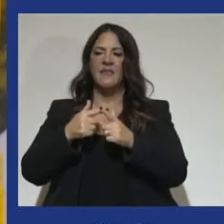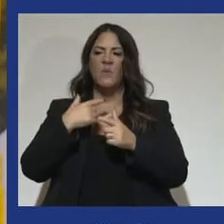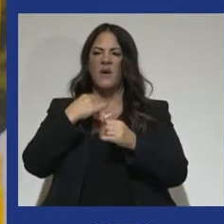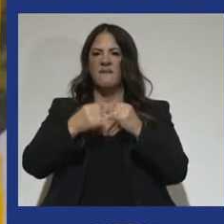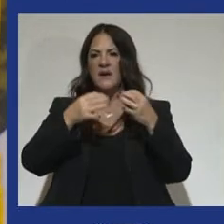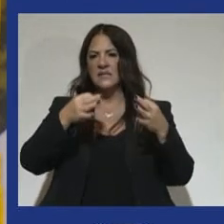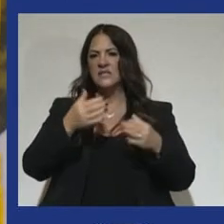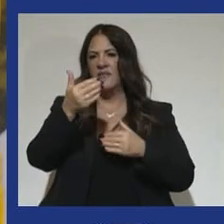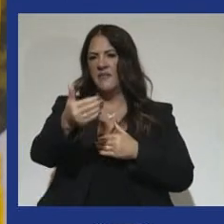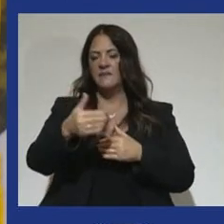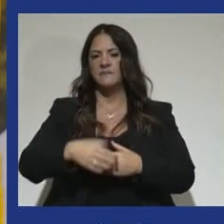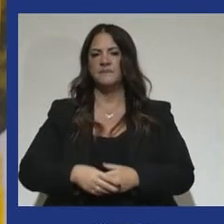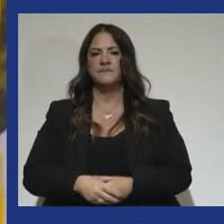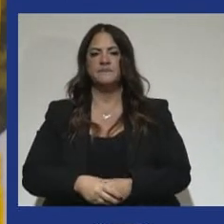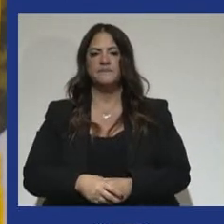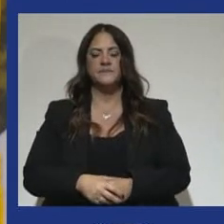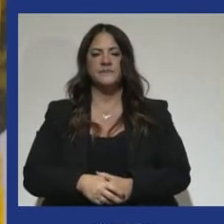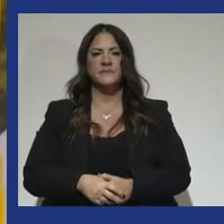esta decisión